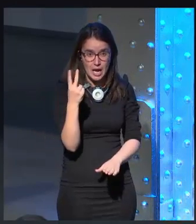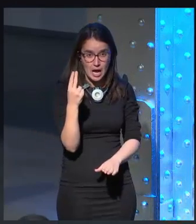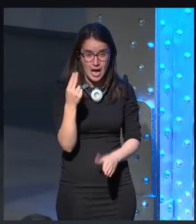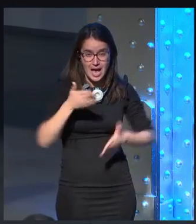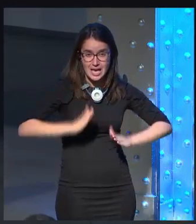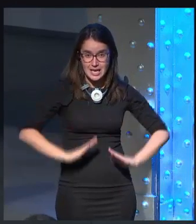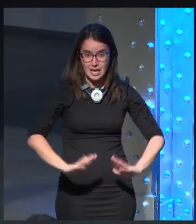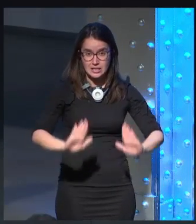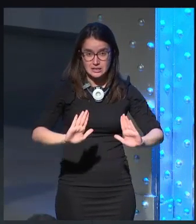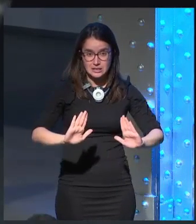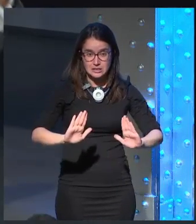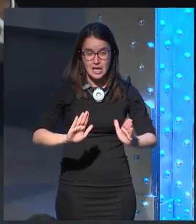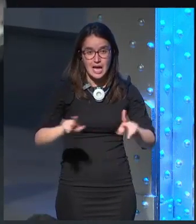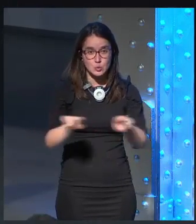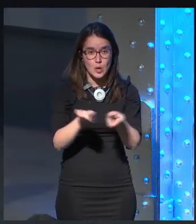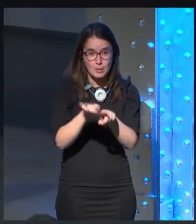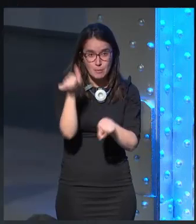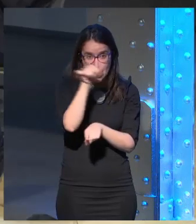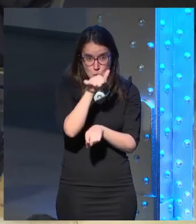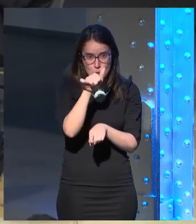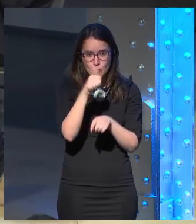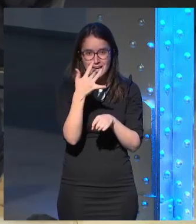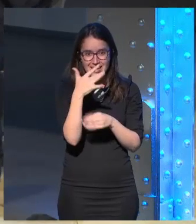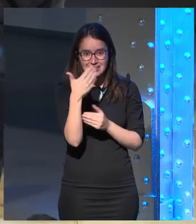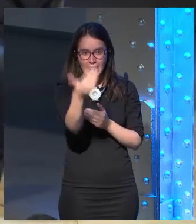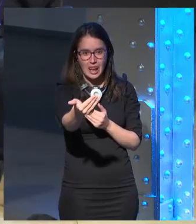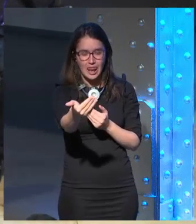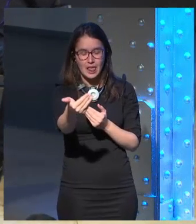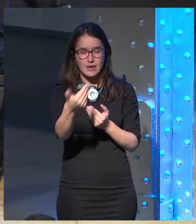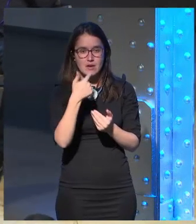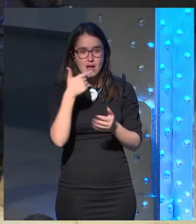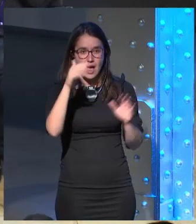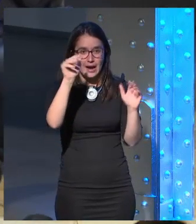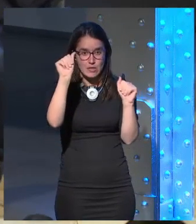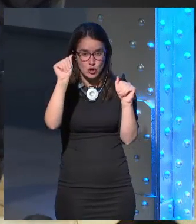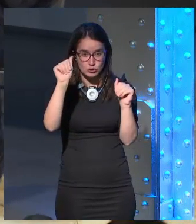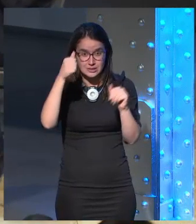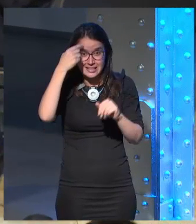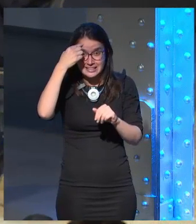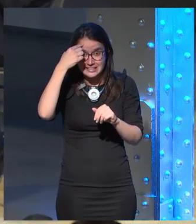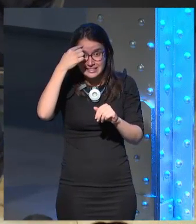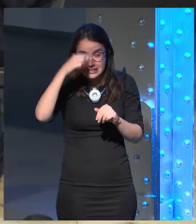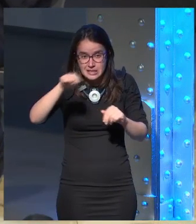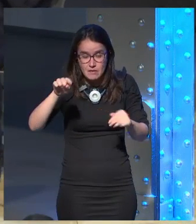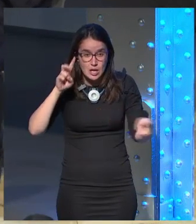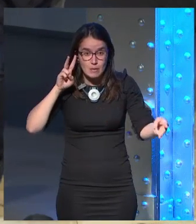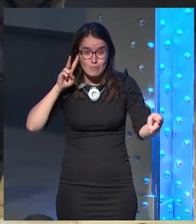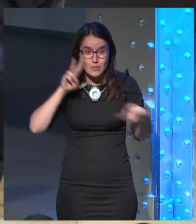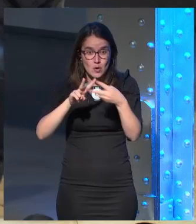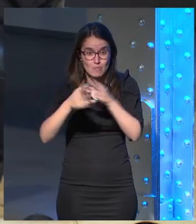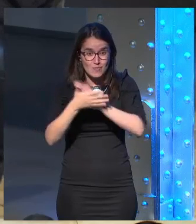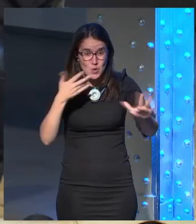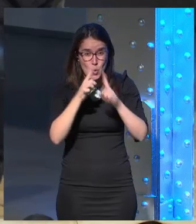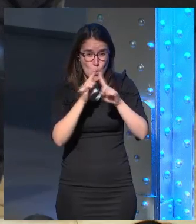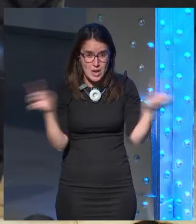sus hijas, a su hermano al otro lado del cristal, y se despide de ella sabiendo que no va a volverles a ver en un año